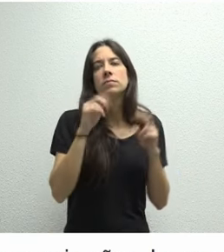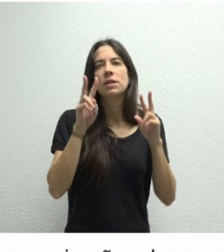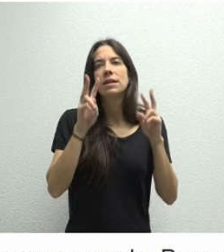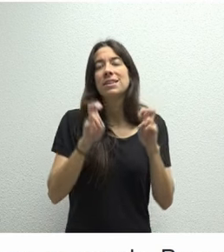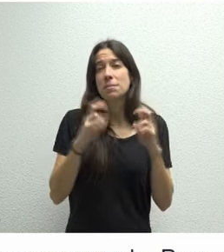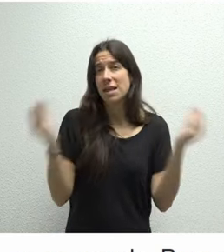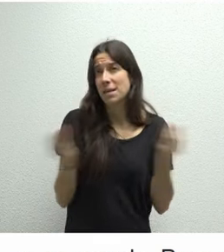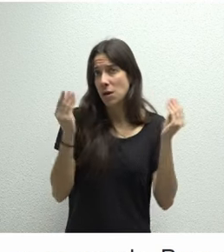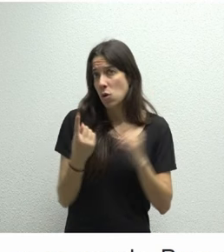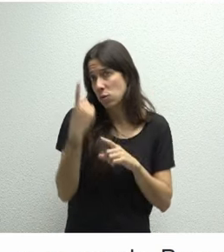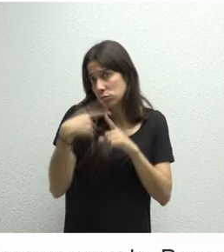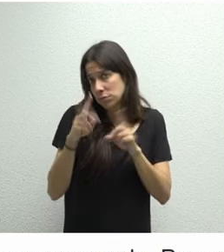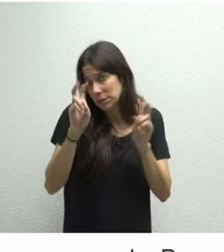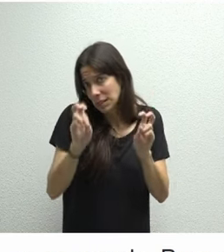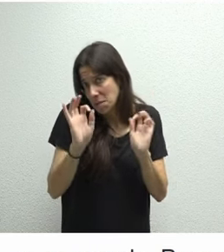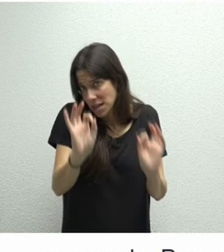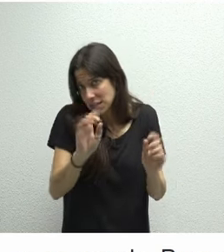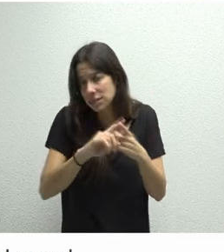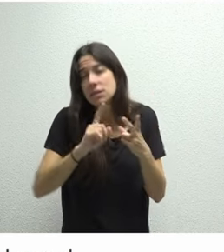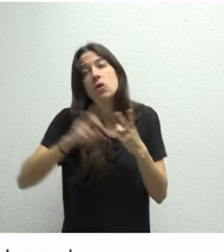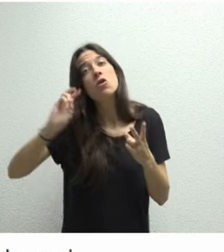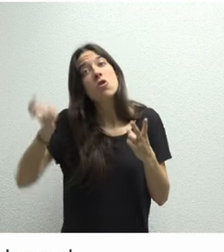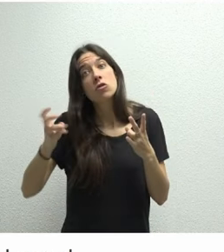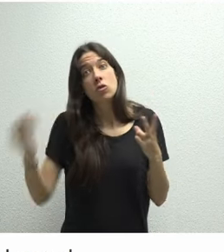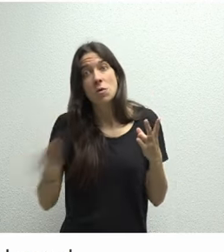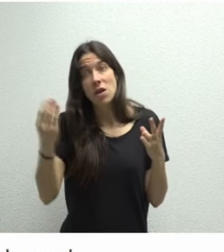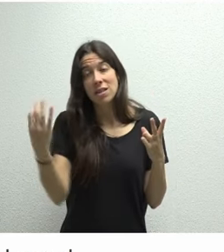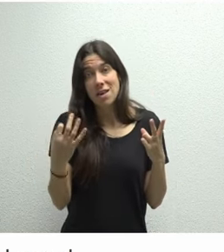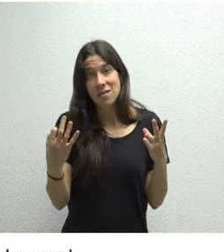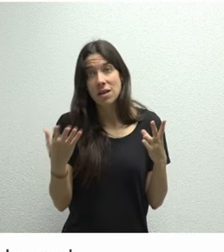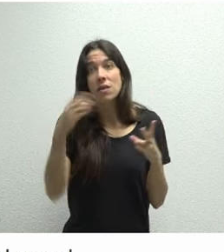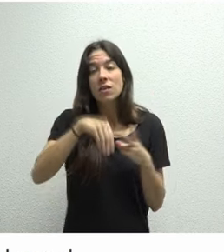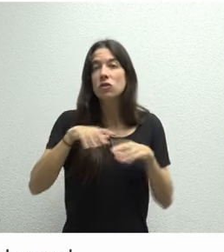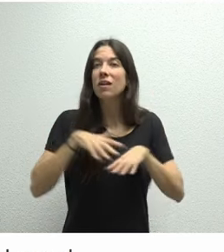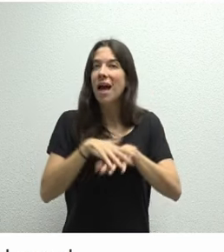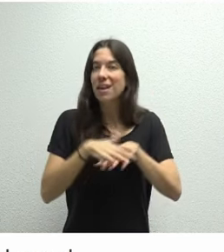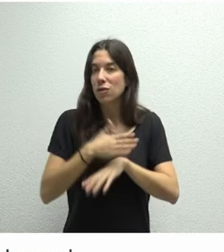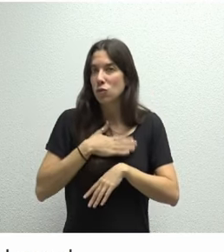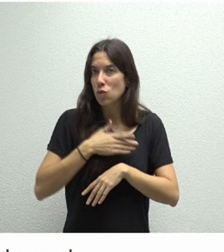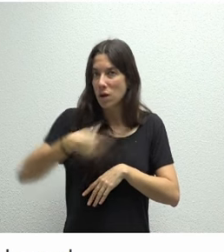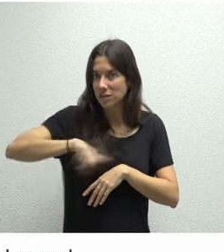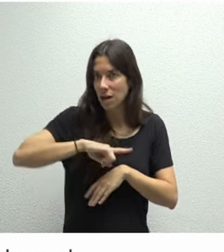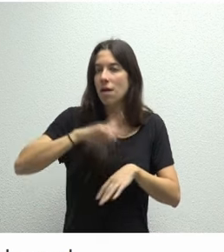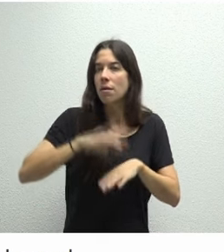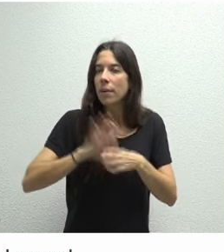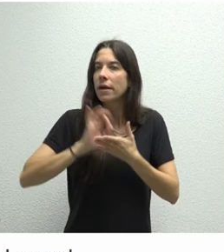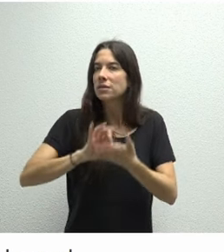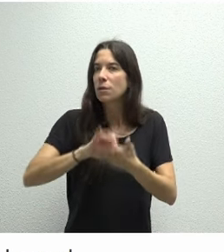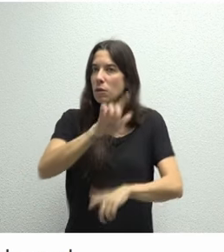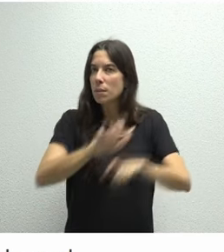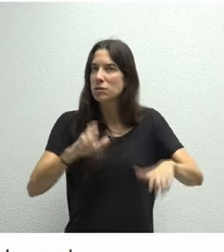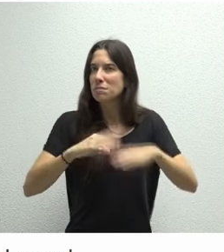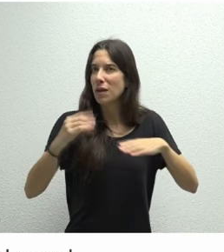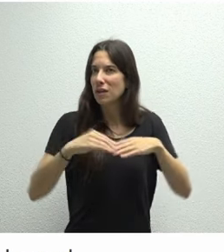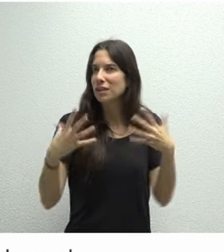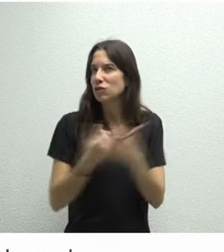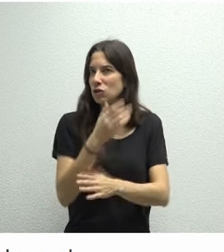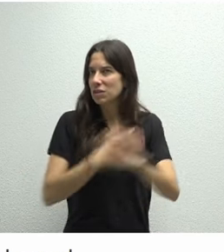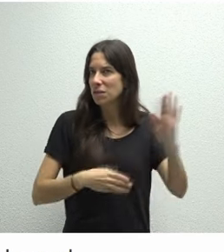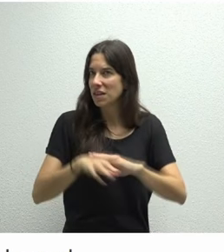y otras de las cuestiones que debemos de mejorar en en nuestra red al servicio de de todo los pacientes con